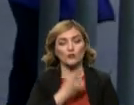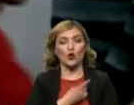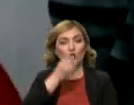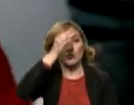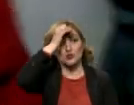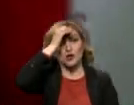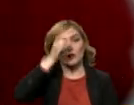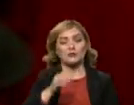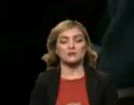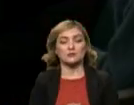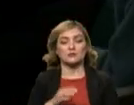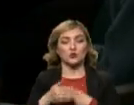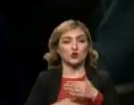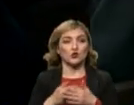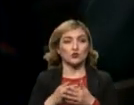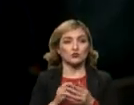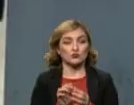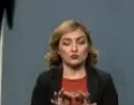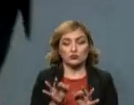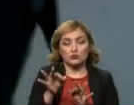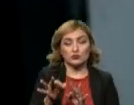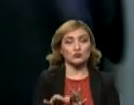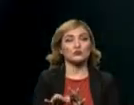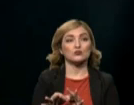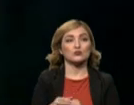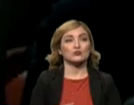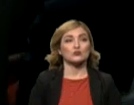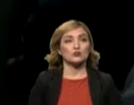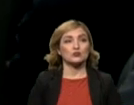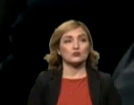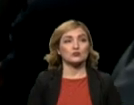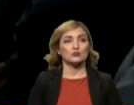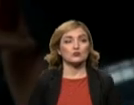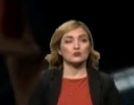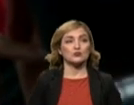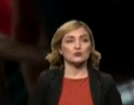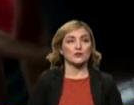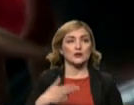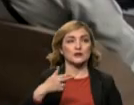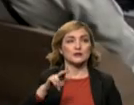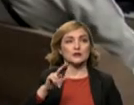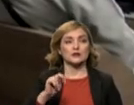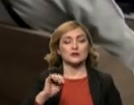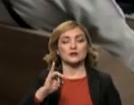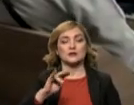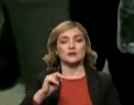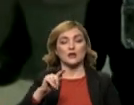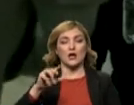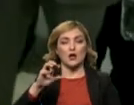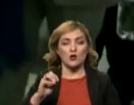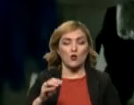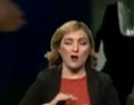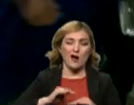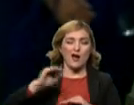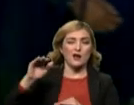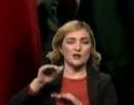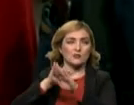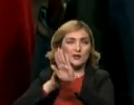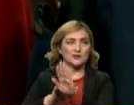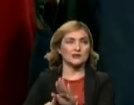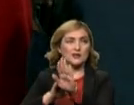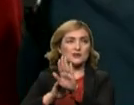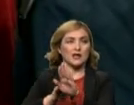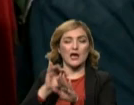se difirió la audiencia de apelación a la sentencia del caso Chinaló Alto, Cantón Sinchos, a favor de Leonidas Isa